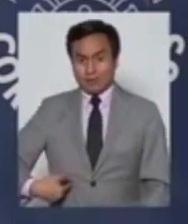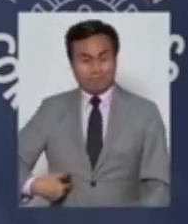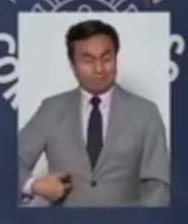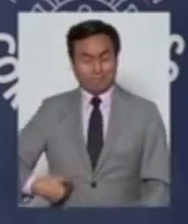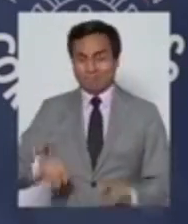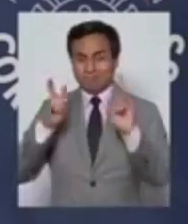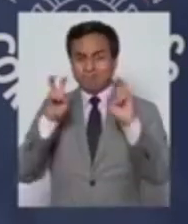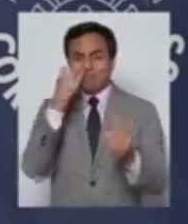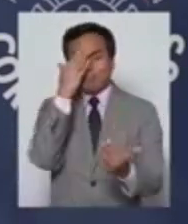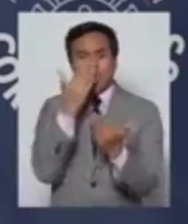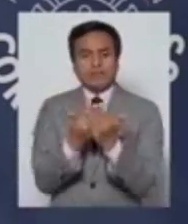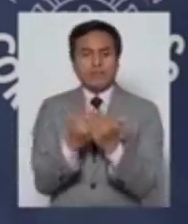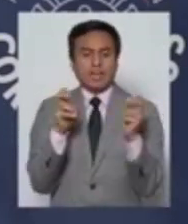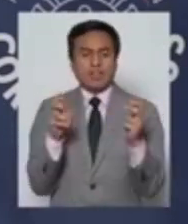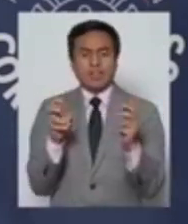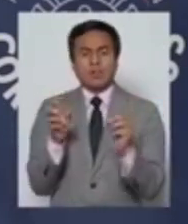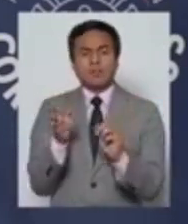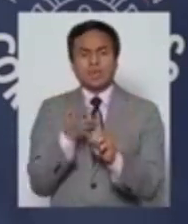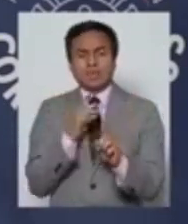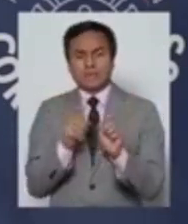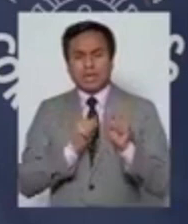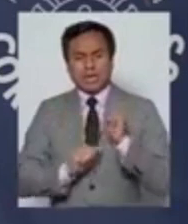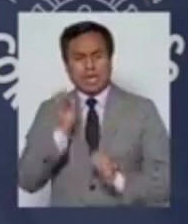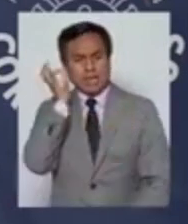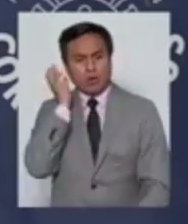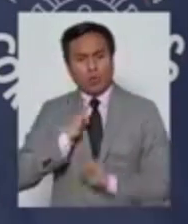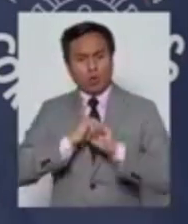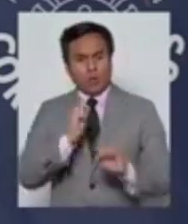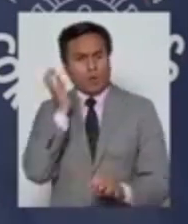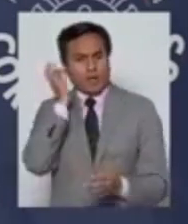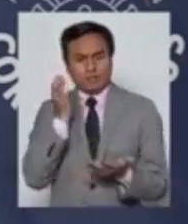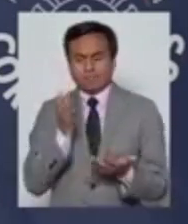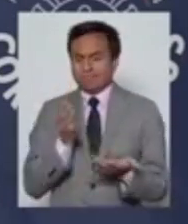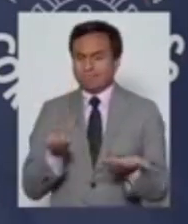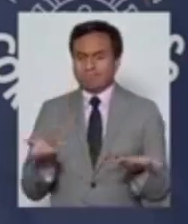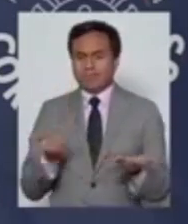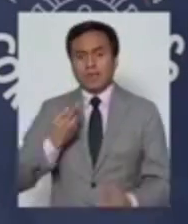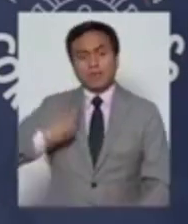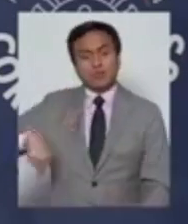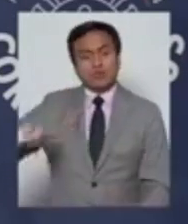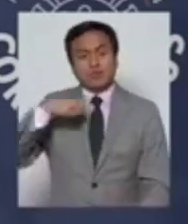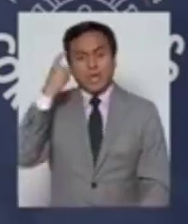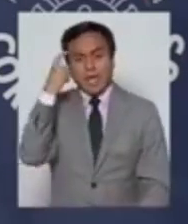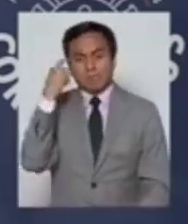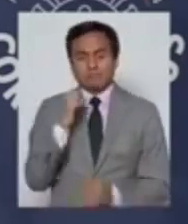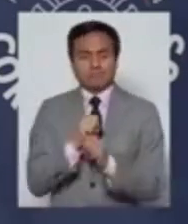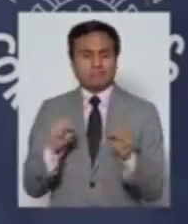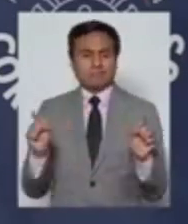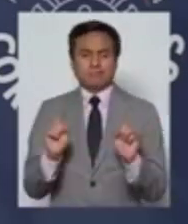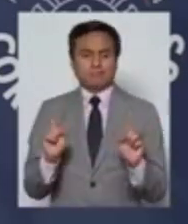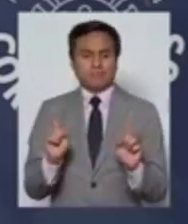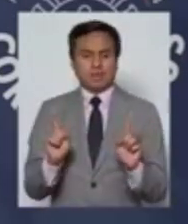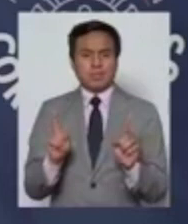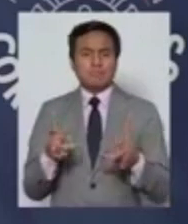en cuanto a enfrentar la violencia de género y la violencia en contra de las mujeres. Nosotros creemos que no hay ninguna posibilidad